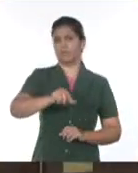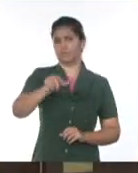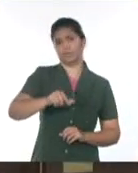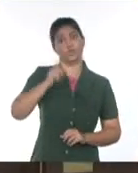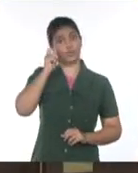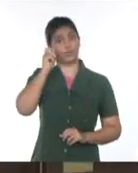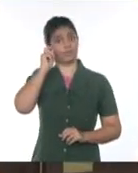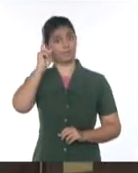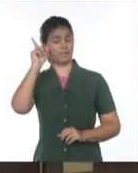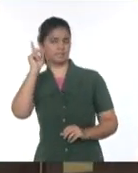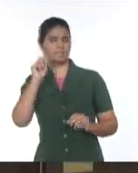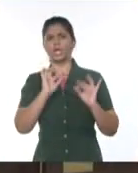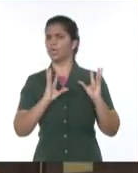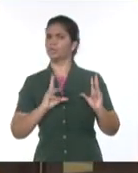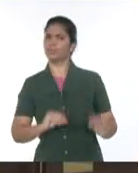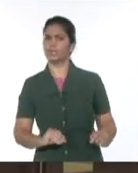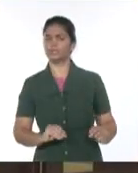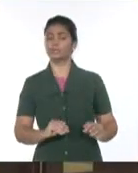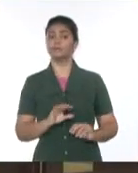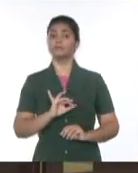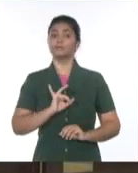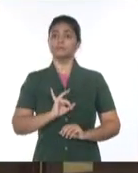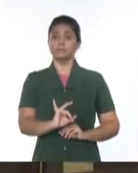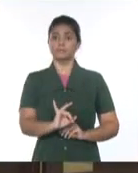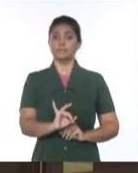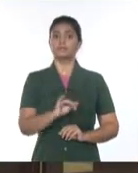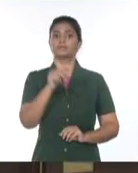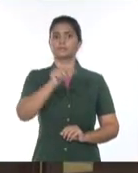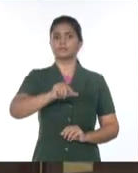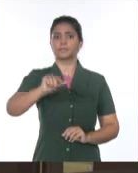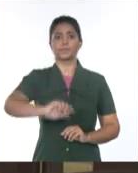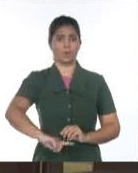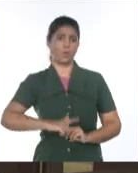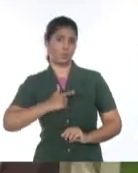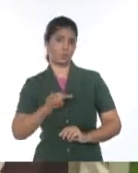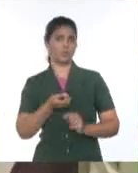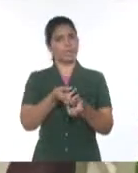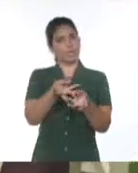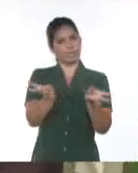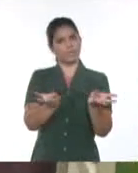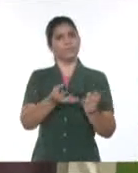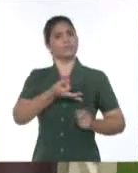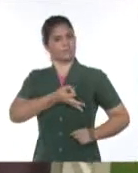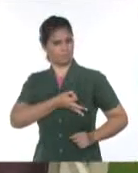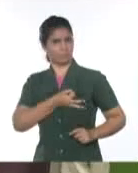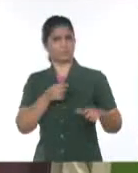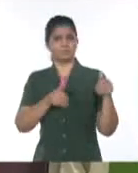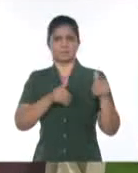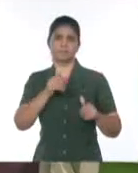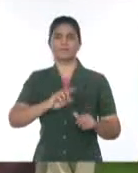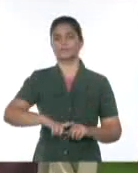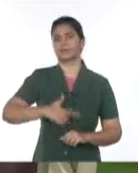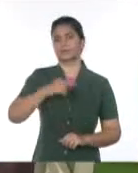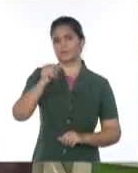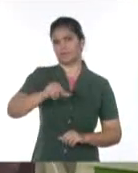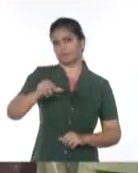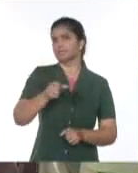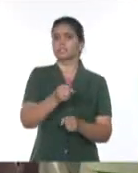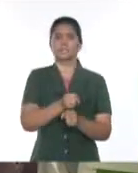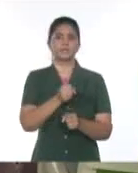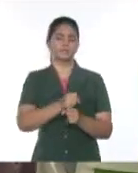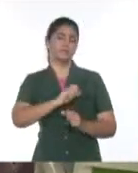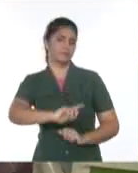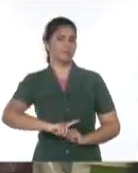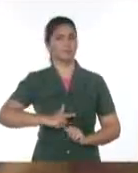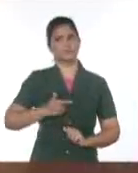distinción 7 extraordinarios trabajadores de la cultura, donde también estuvieron artistas, trabajadores de la cultura y de los